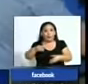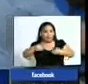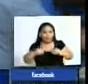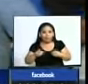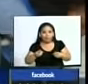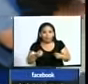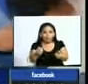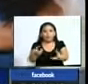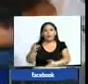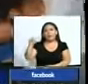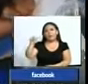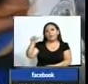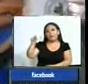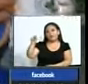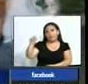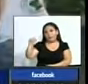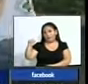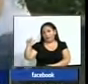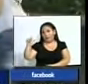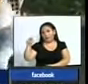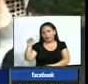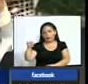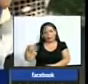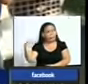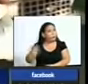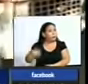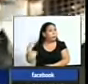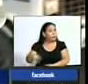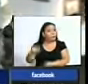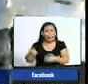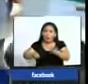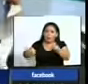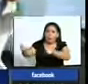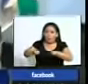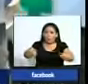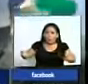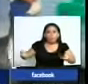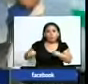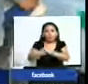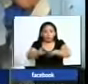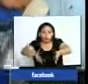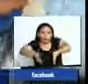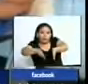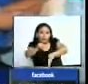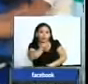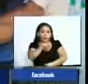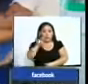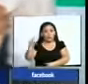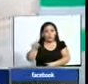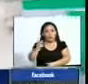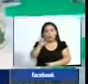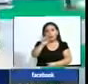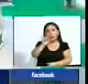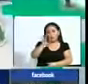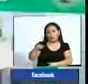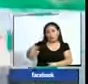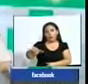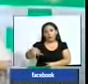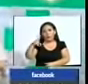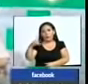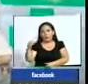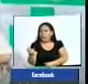pasó? Sabe que, bueno, pues es un aparatoso accidente que ocurrió en el Boulevard Sur de Santa Tecla, en la cercanía de un